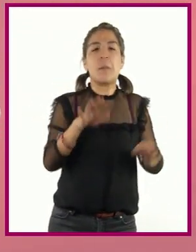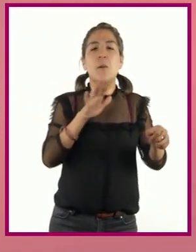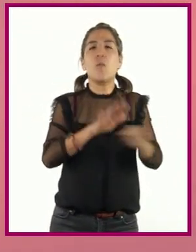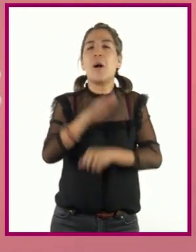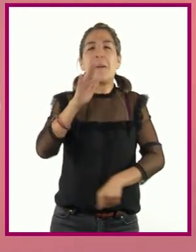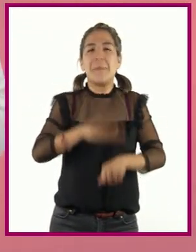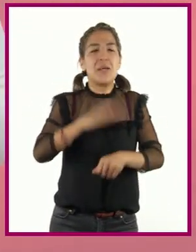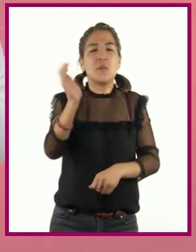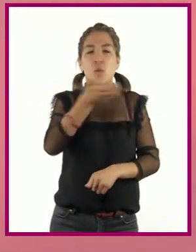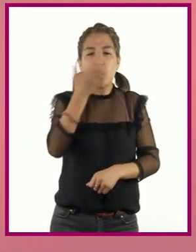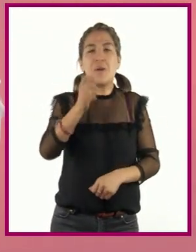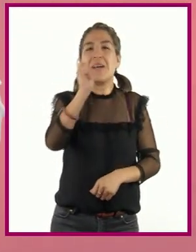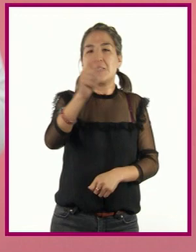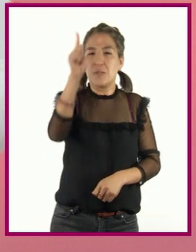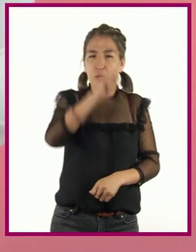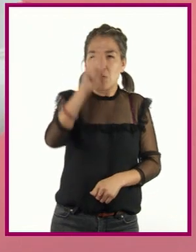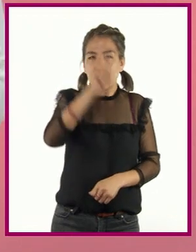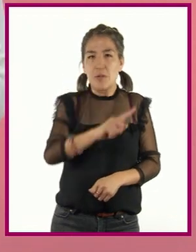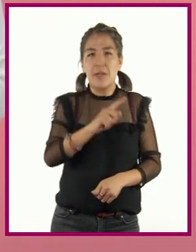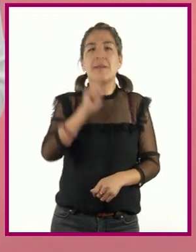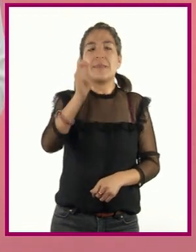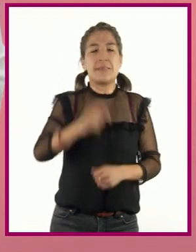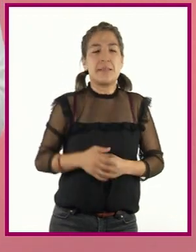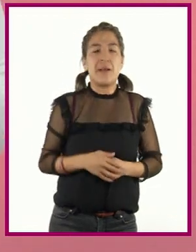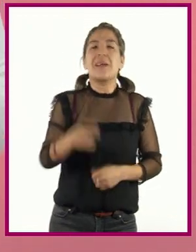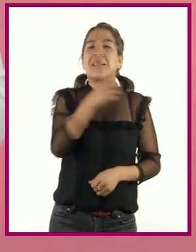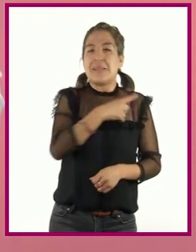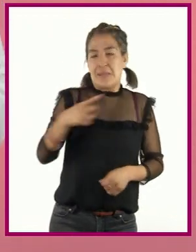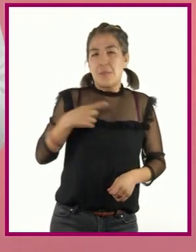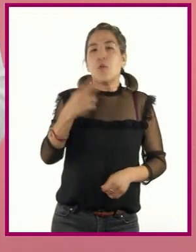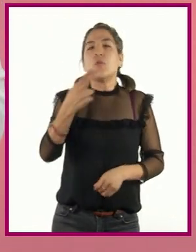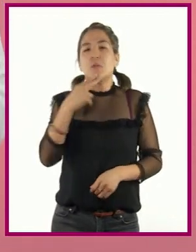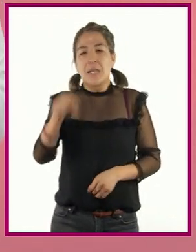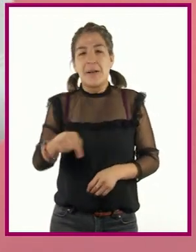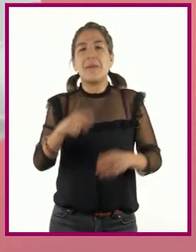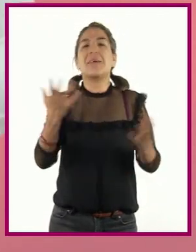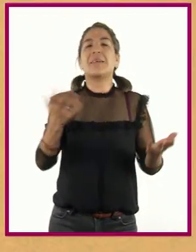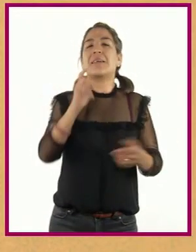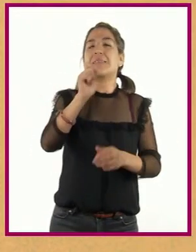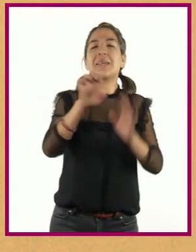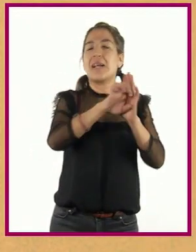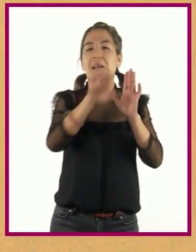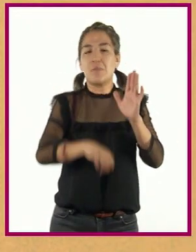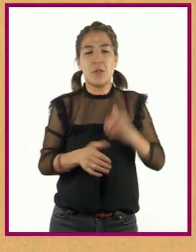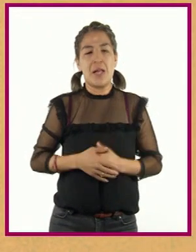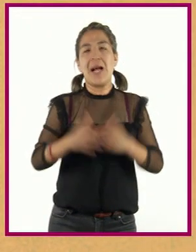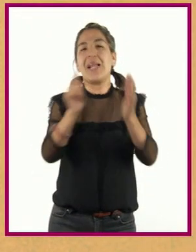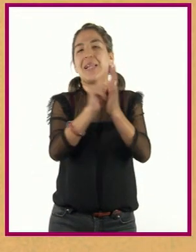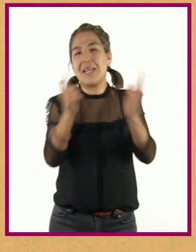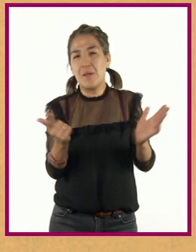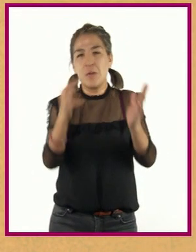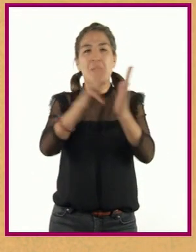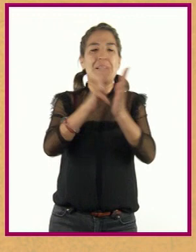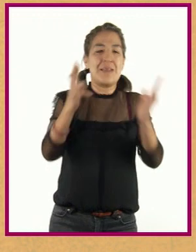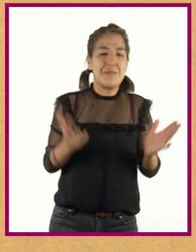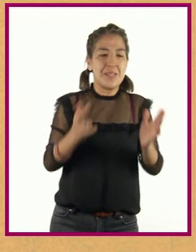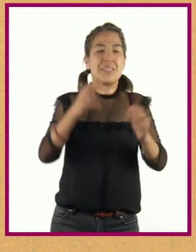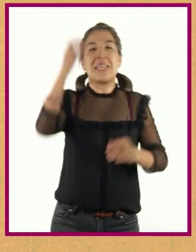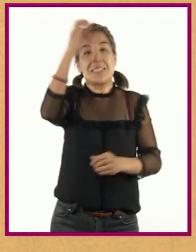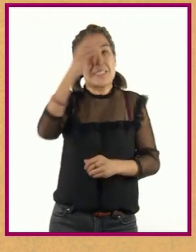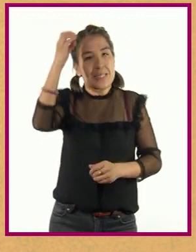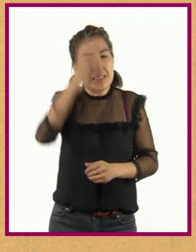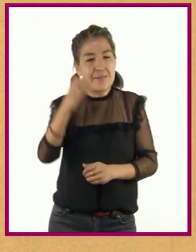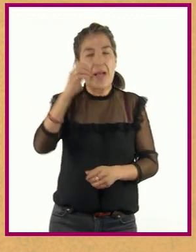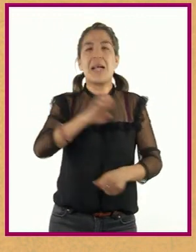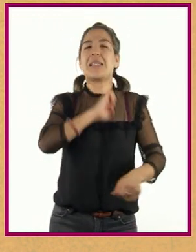lo que se aconseja en primera instancia es recurrir al uso de fuentes primarias, es decir, libros, revistas científicas